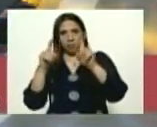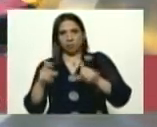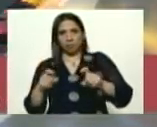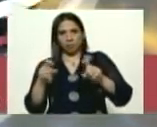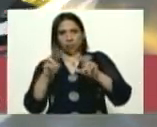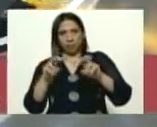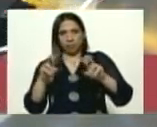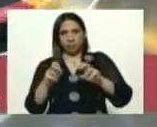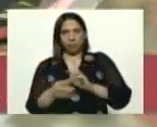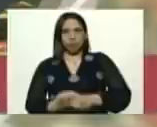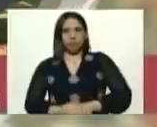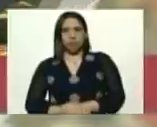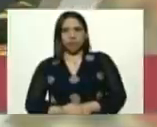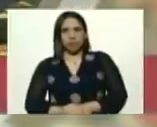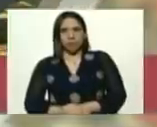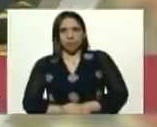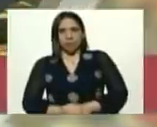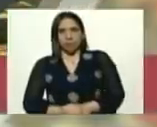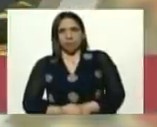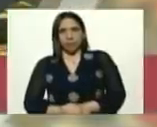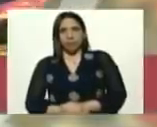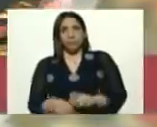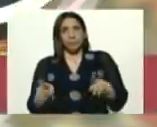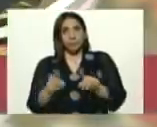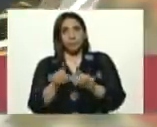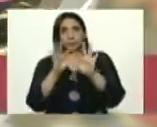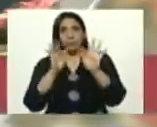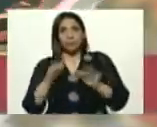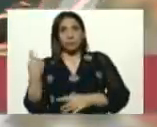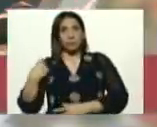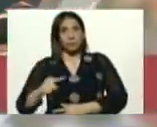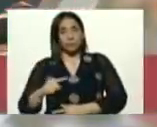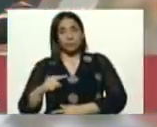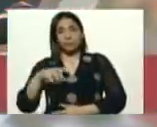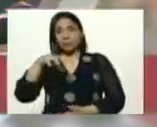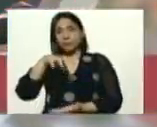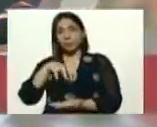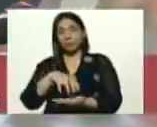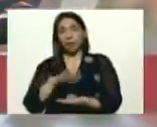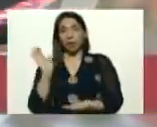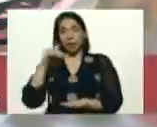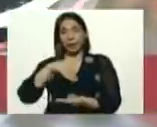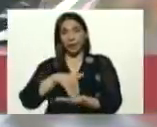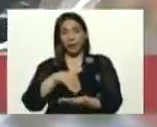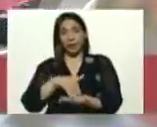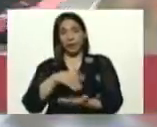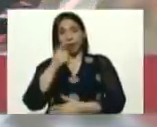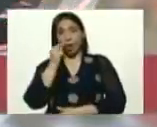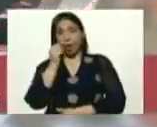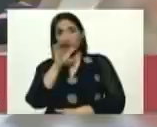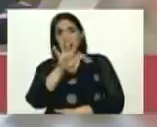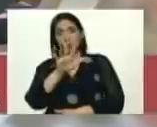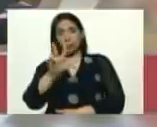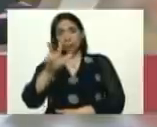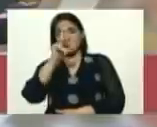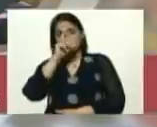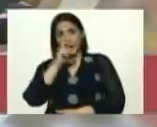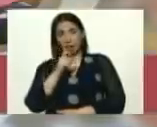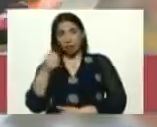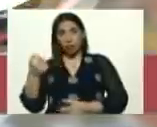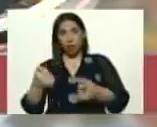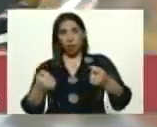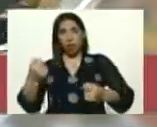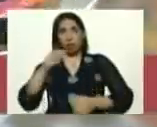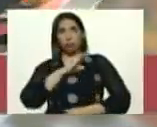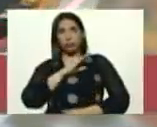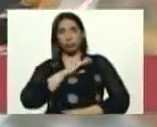molecular. De igual forma, tenemos un caso en el estado de Aragua, en Palo Negro, un hombre de 53 años, conductor